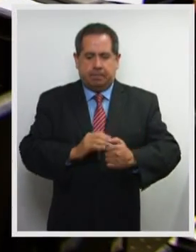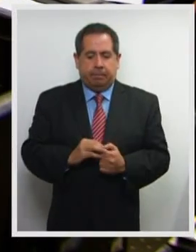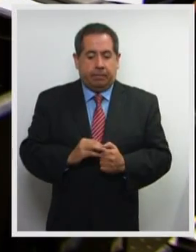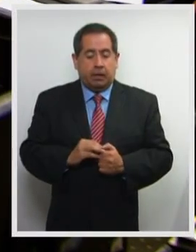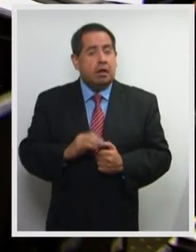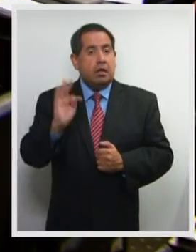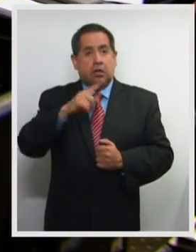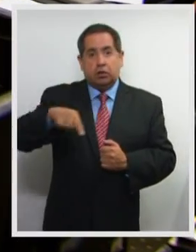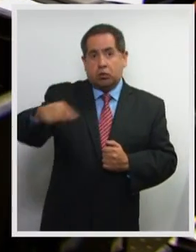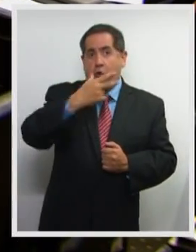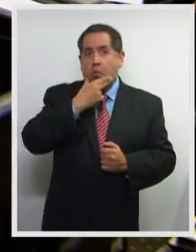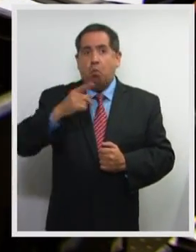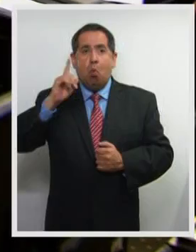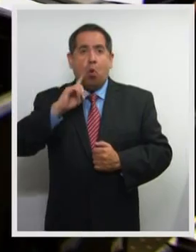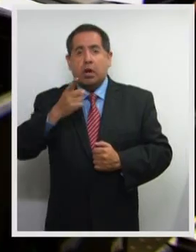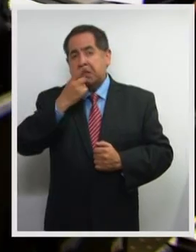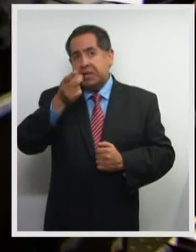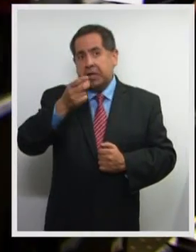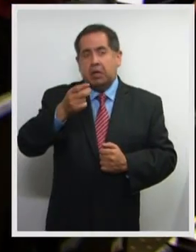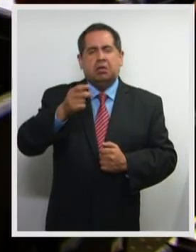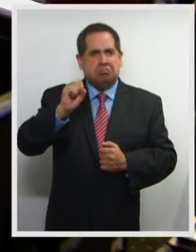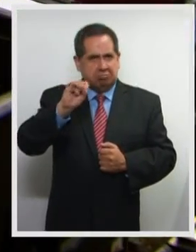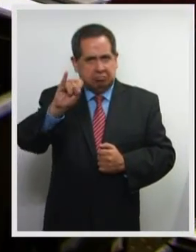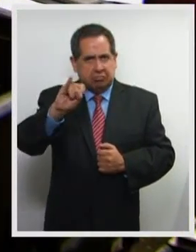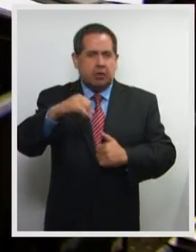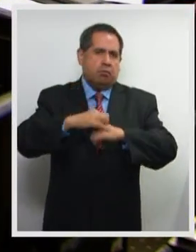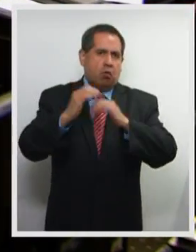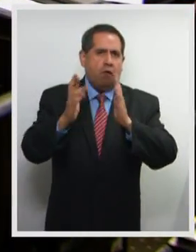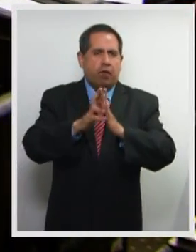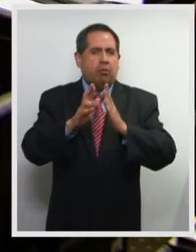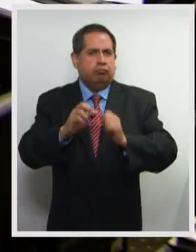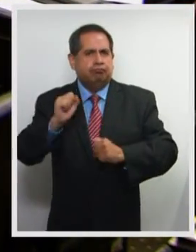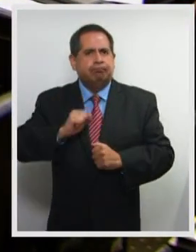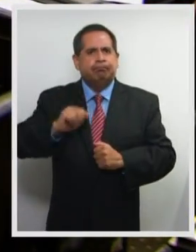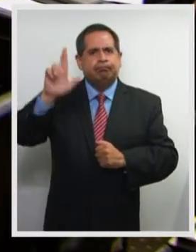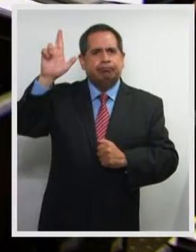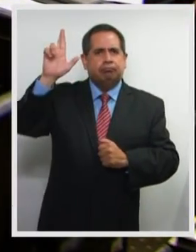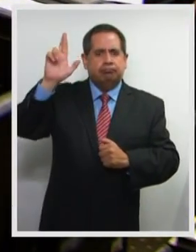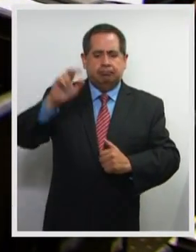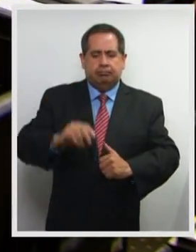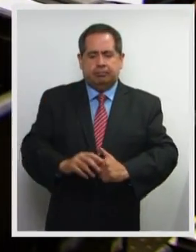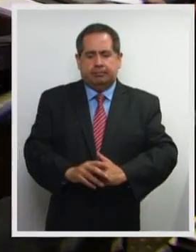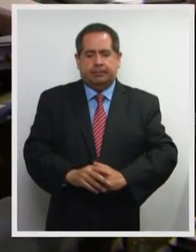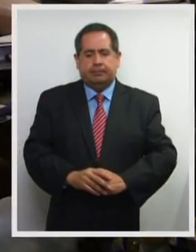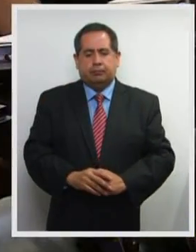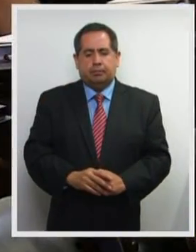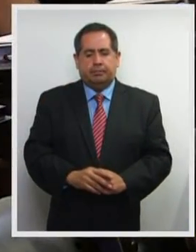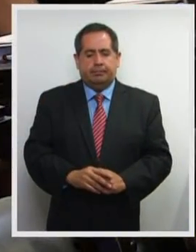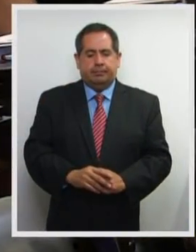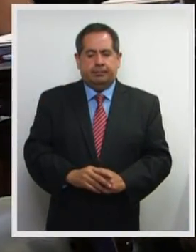los constituyentes que estén por la afirmativa, sírvanse manifestarlo.